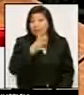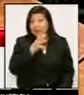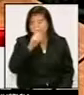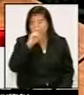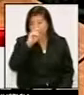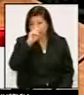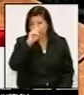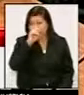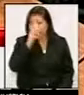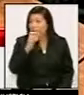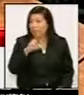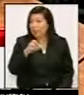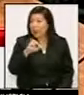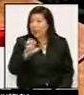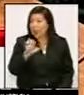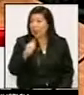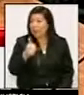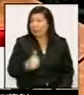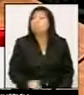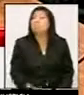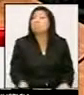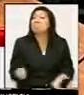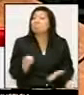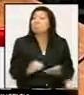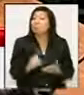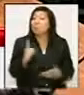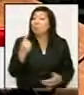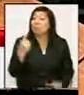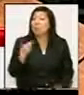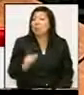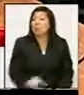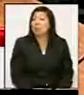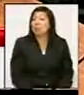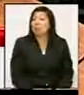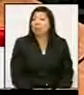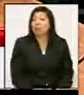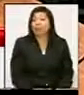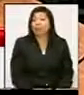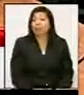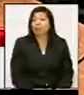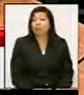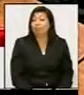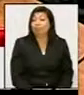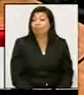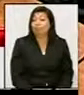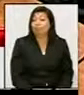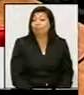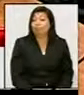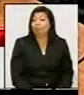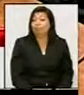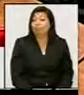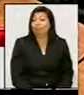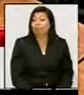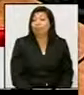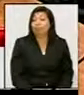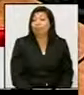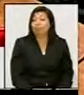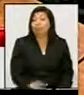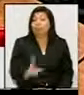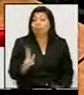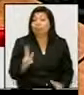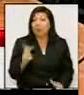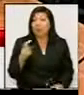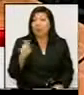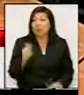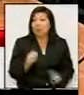8% de la PEA, el 1.300.000 más el 1.000.000. 8%. Bueno, no, pero 1.300.000 es el 8%. Es el 8%, pero